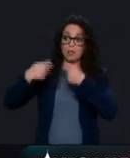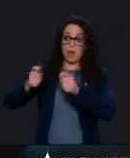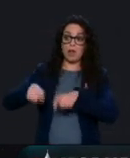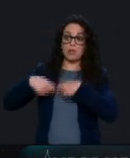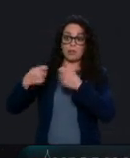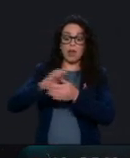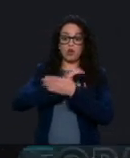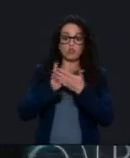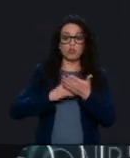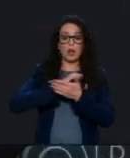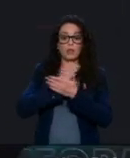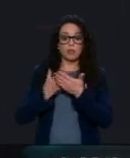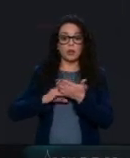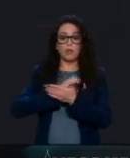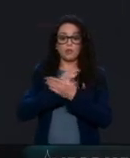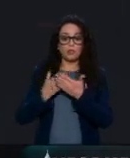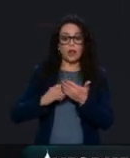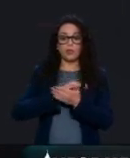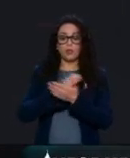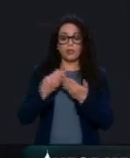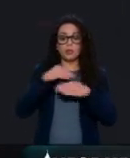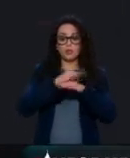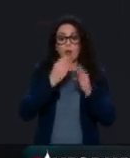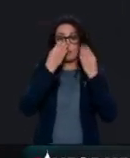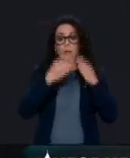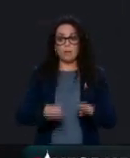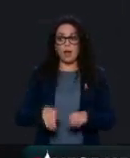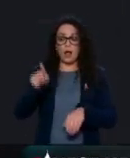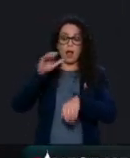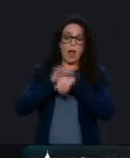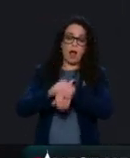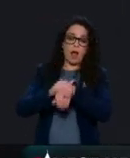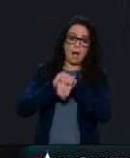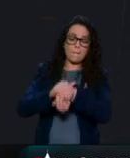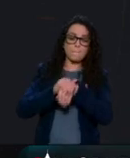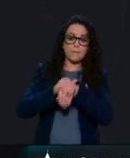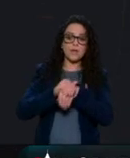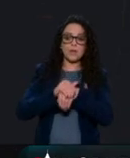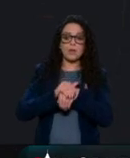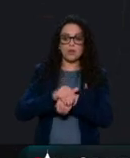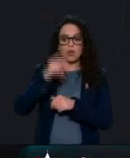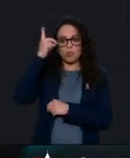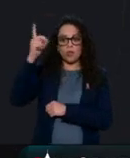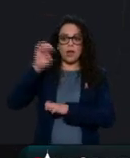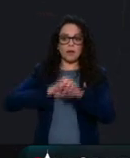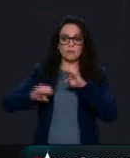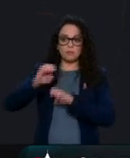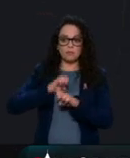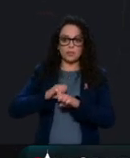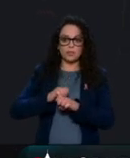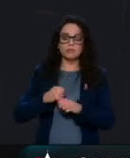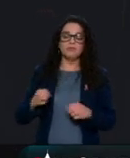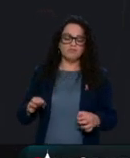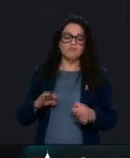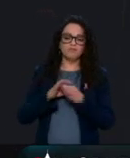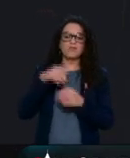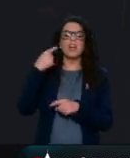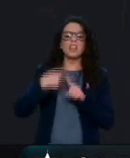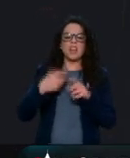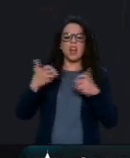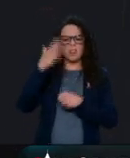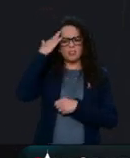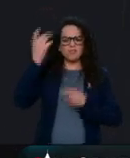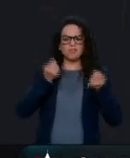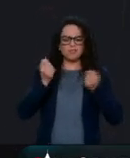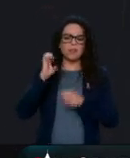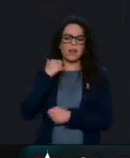varios empresarios afines y amigos cercanos a la cúpula neoliberal encabezada por Salinas de Gortari. A los pocos años se da la crisis